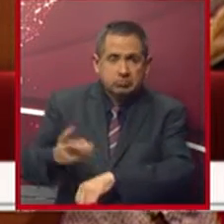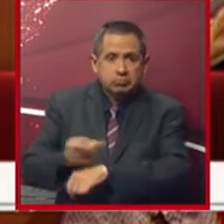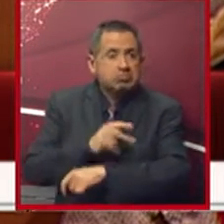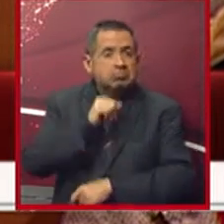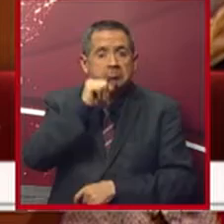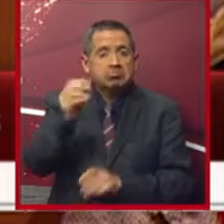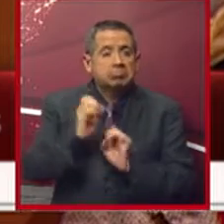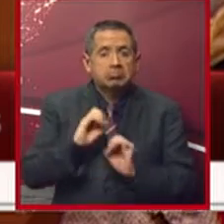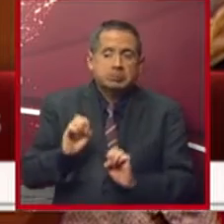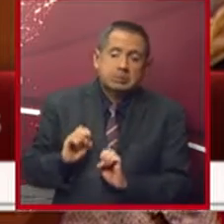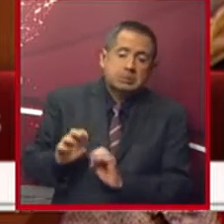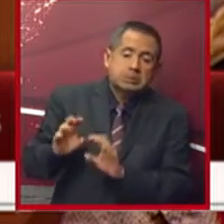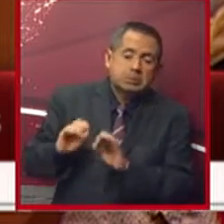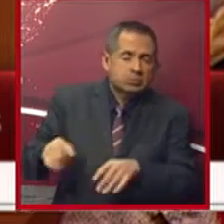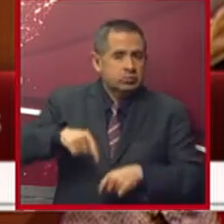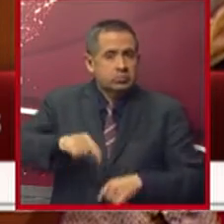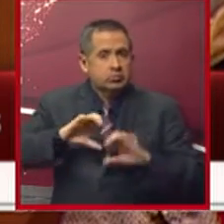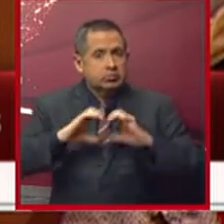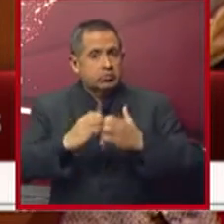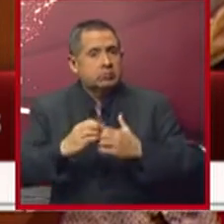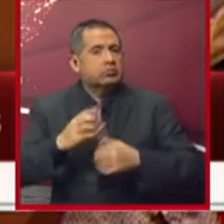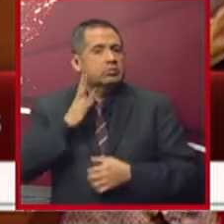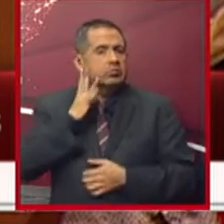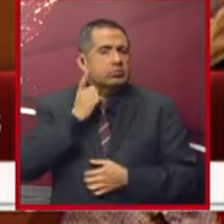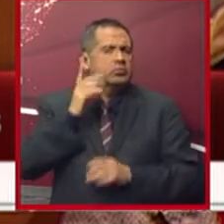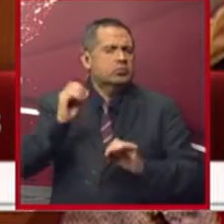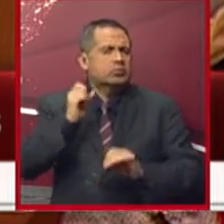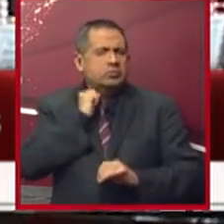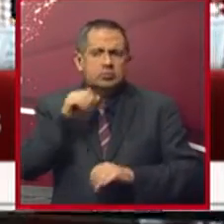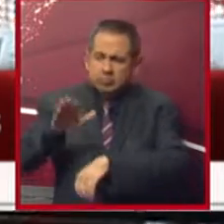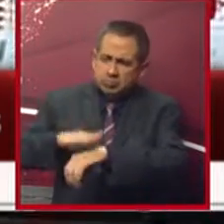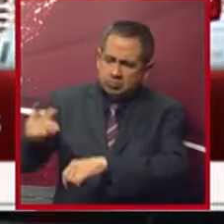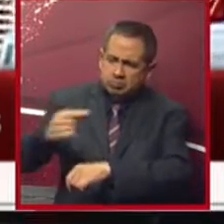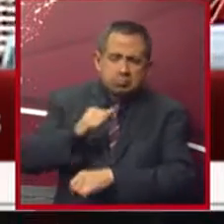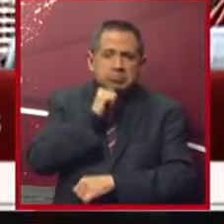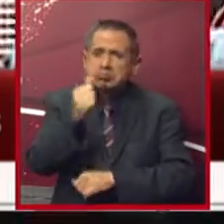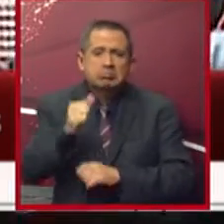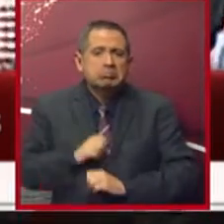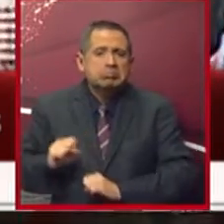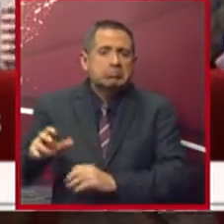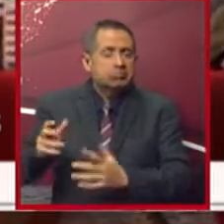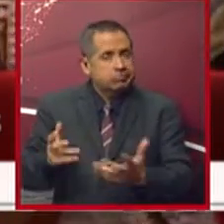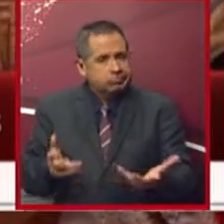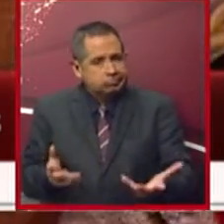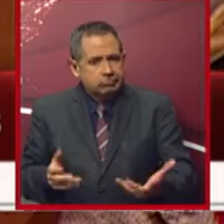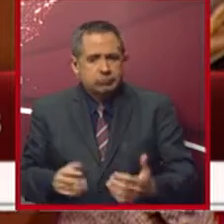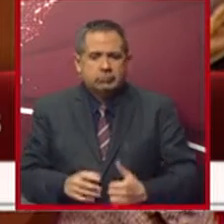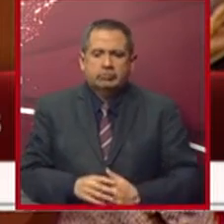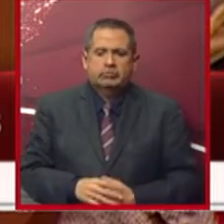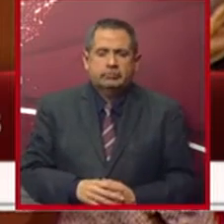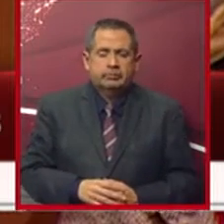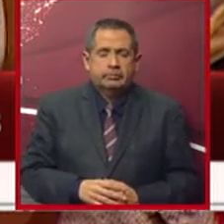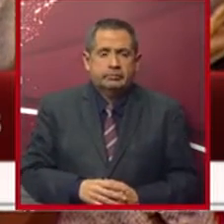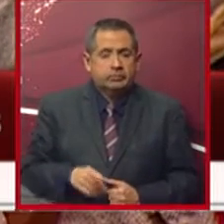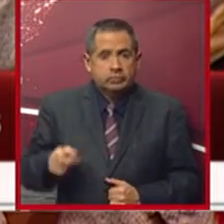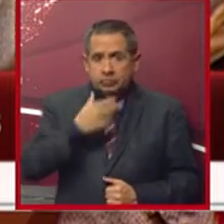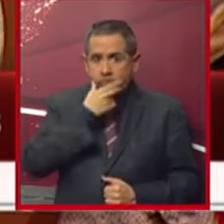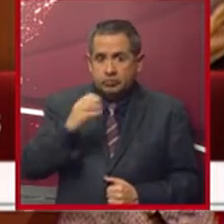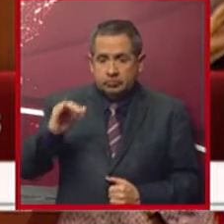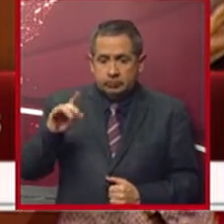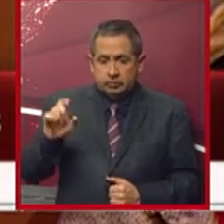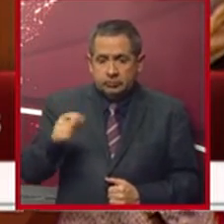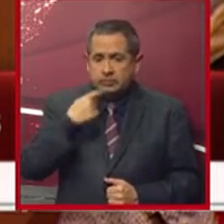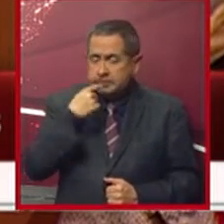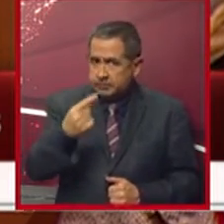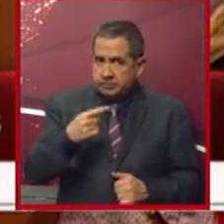frente a este Congreso y en realidad frente a cualquier otra institución. El investigador del CIDE señaló que si se ha de recurrir a las